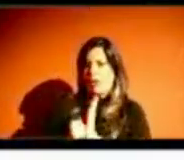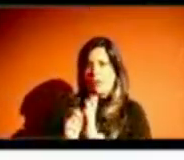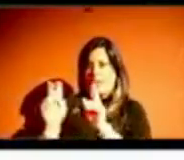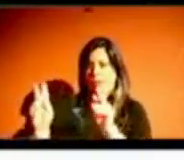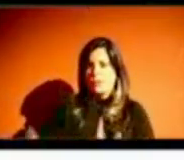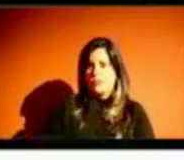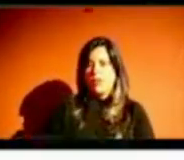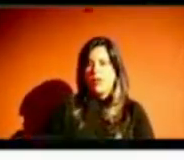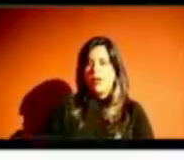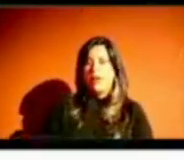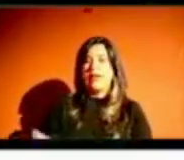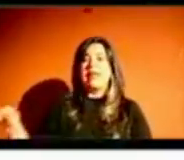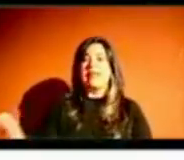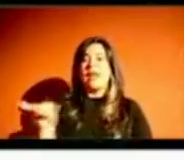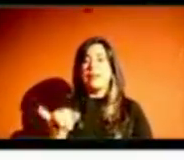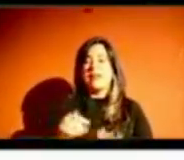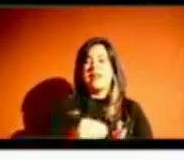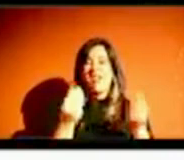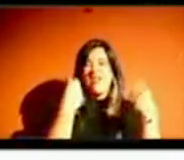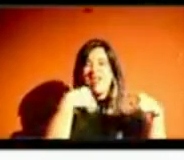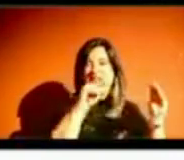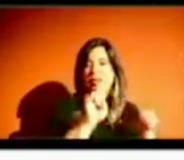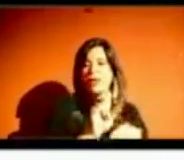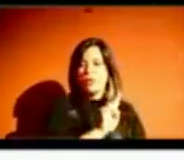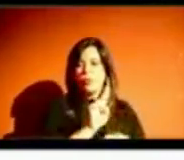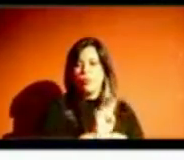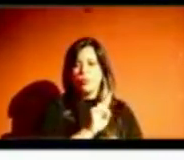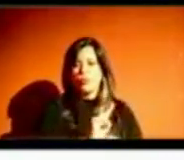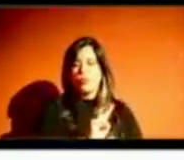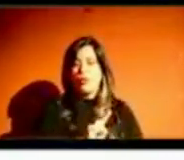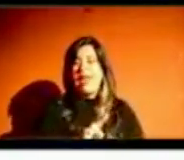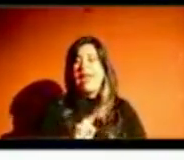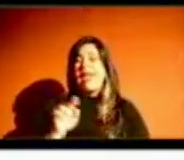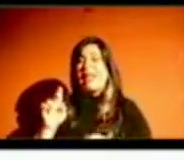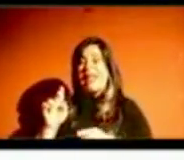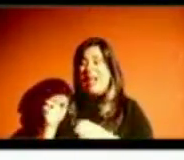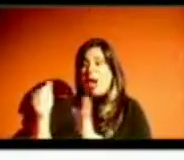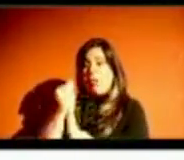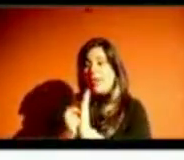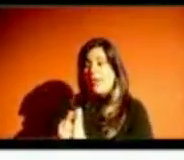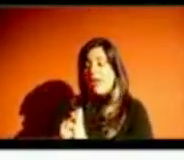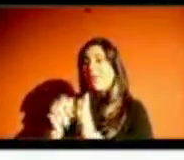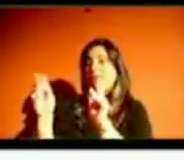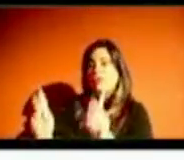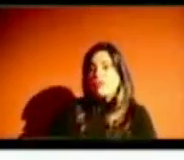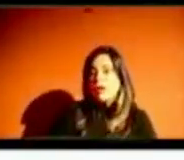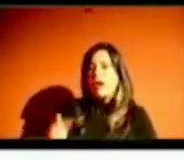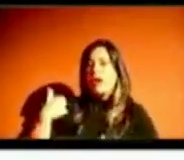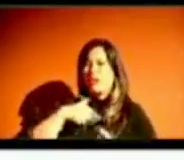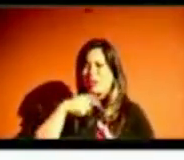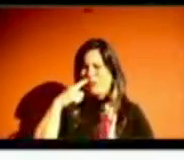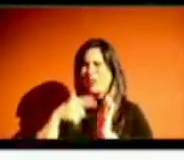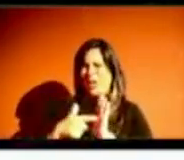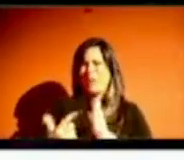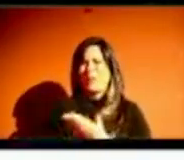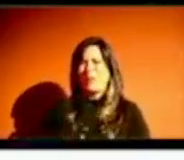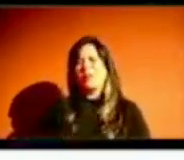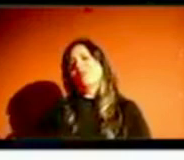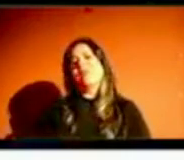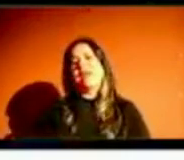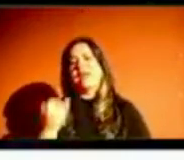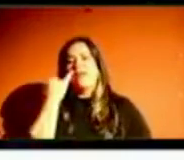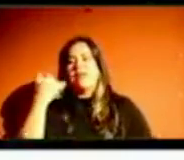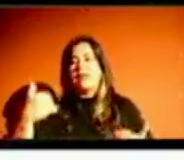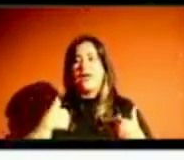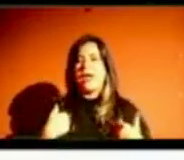cuenta de ventas y uso. En la cuenta de individuo veremos, ¿verdad? Podemos ver si tiene o no